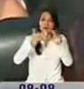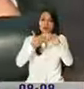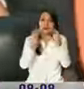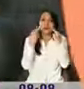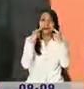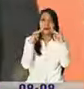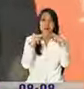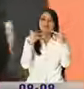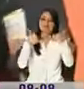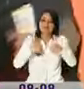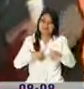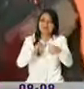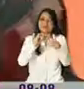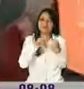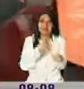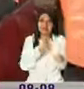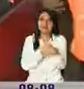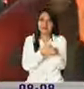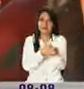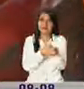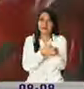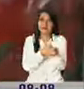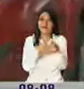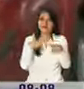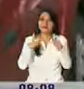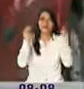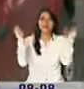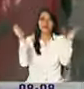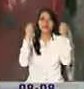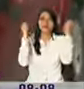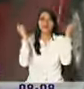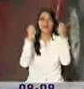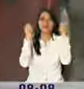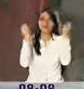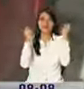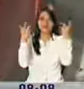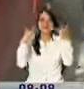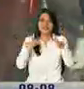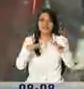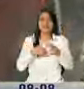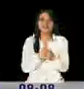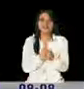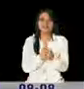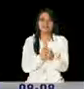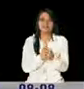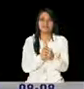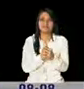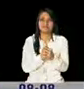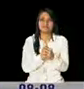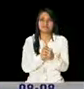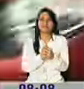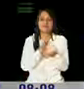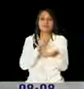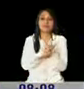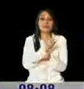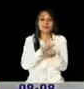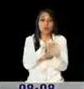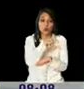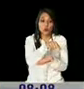a seguir colaborando, por supuesto, con esta fundación, con la Fundación Cecilia Rivadeneira, con la Escuela Gran.